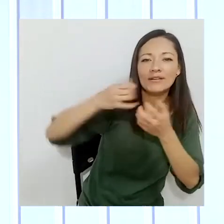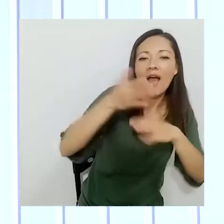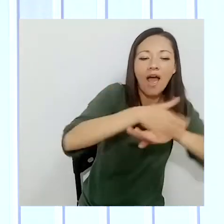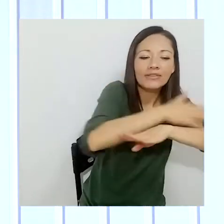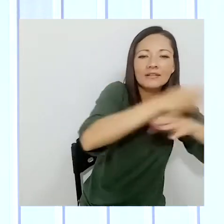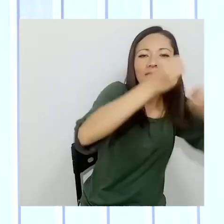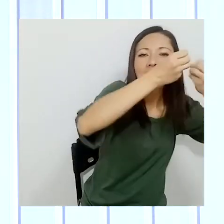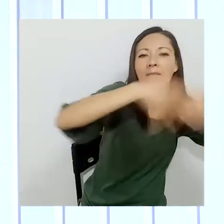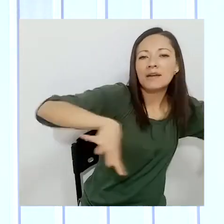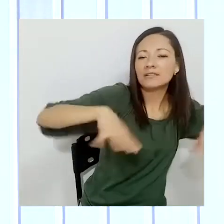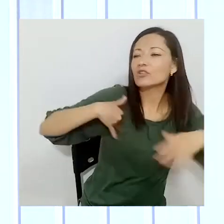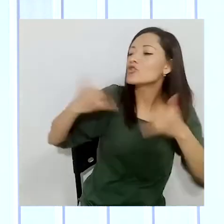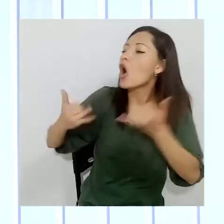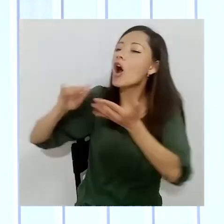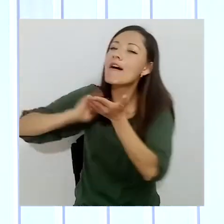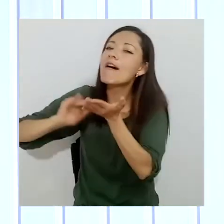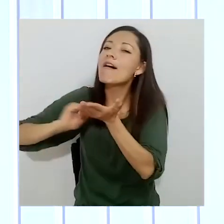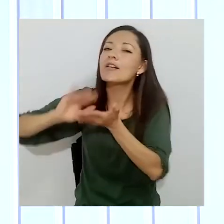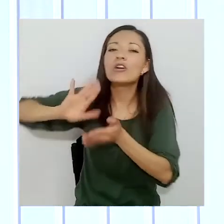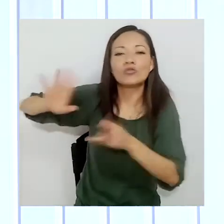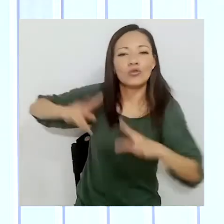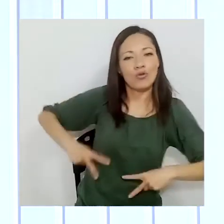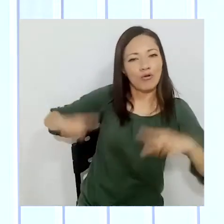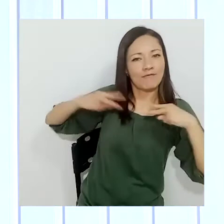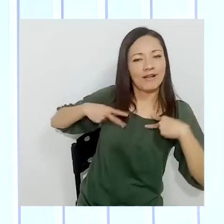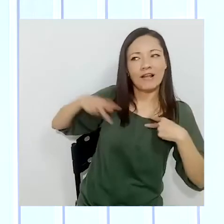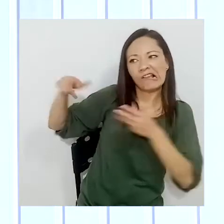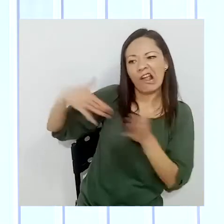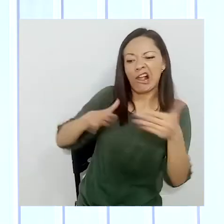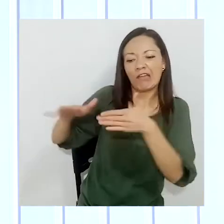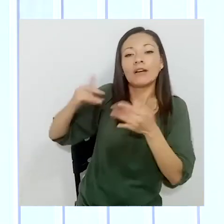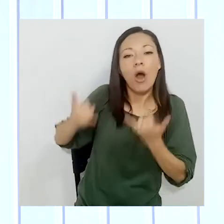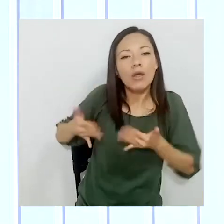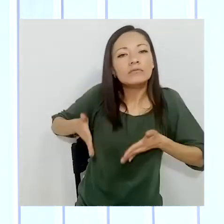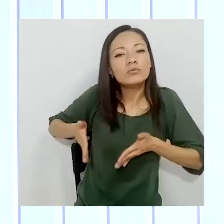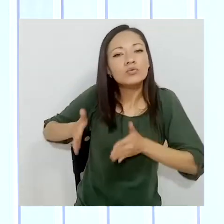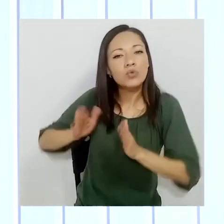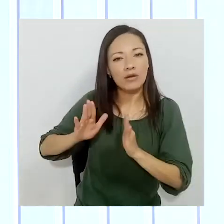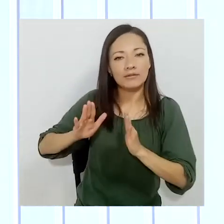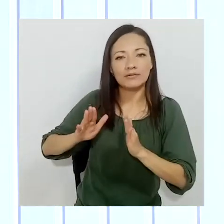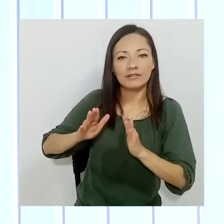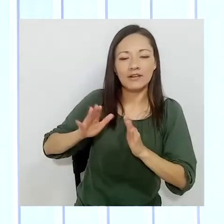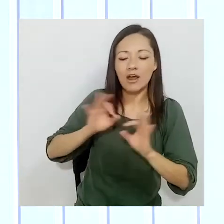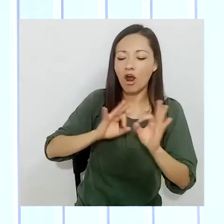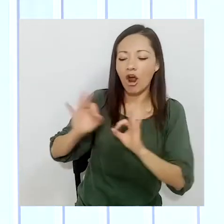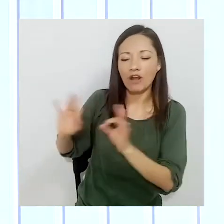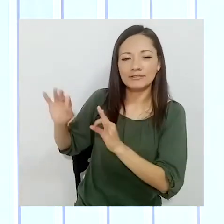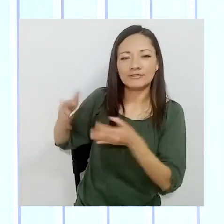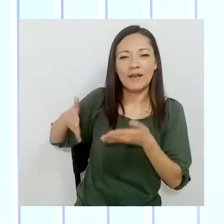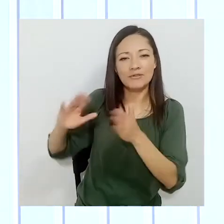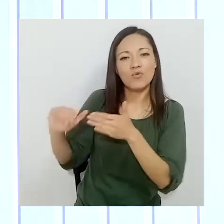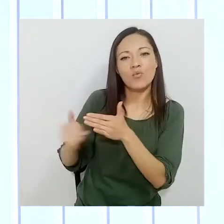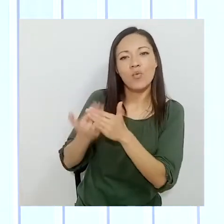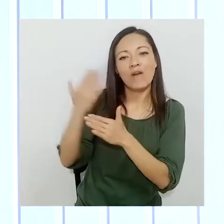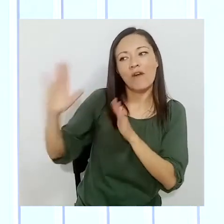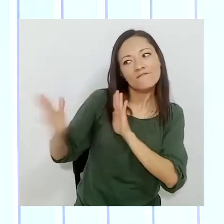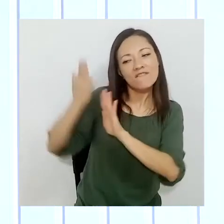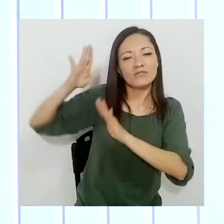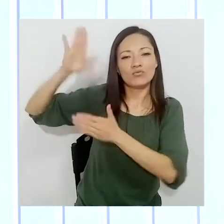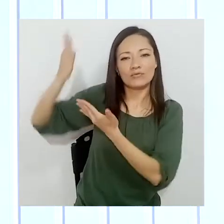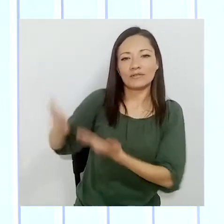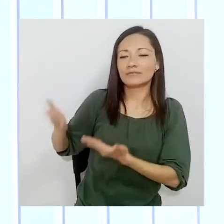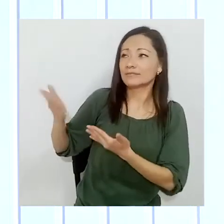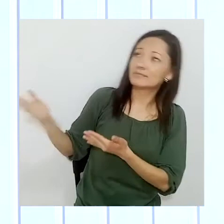a restaurar, a enderezar las sendas, a poner camino nuevo delante de ustedes. Yo